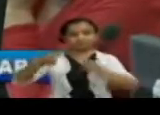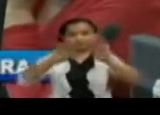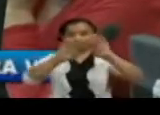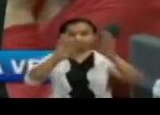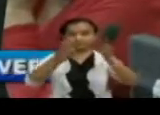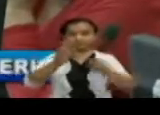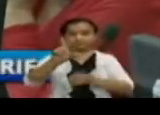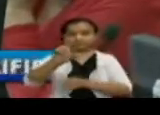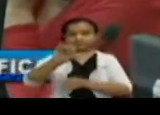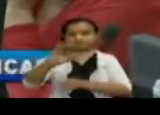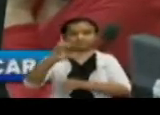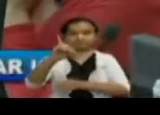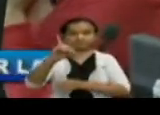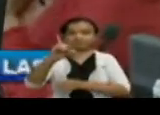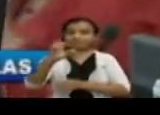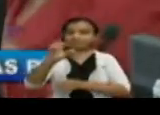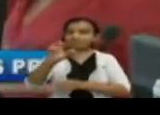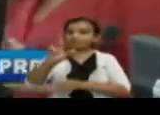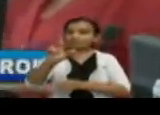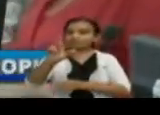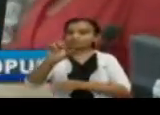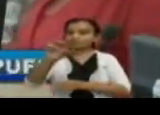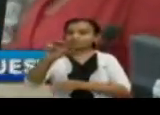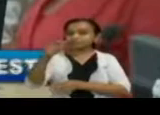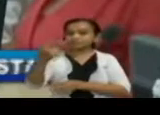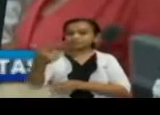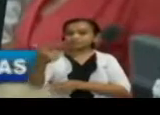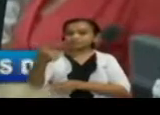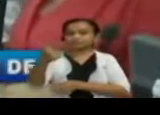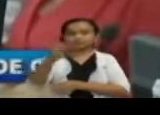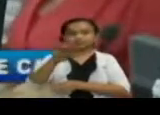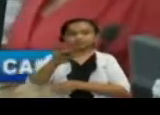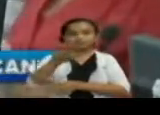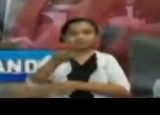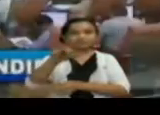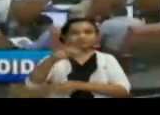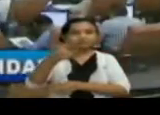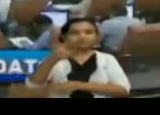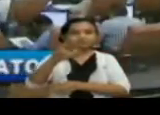licenciada Darlin Carolina Ríos Munguía.